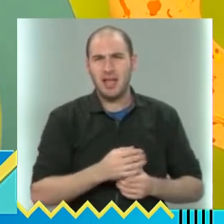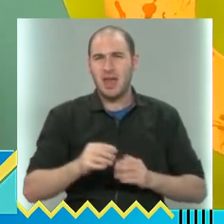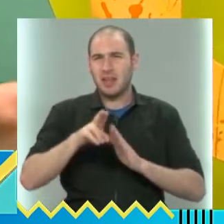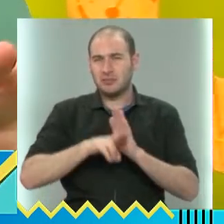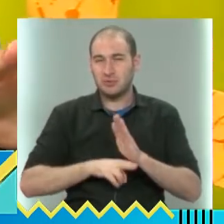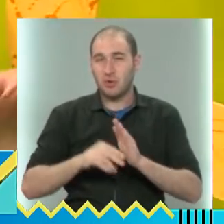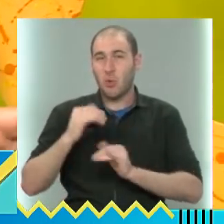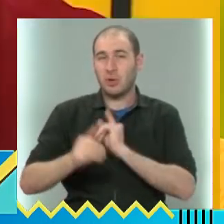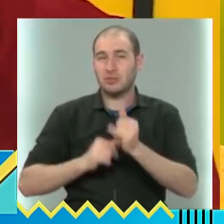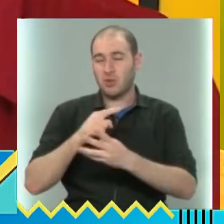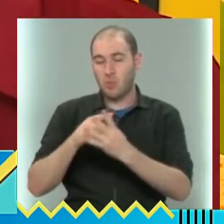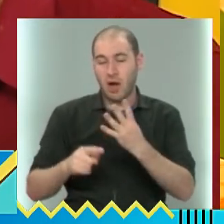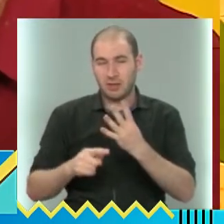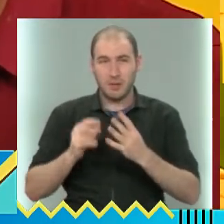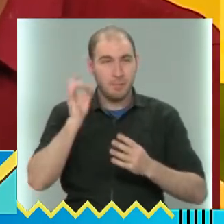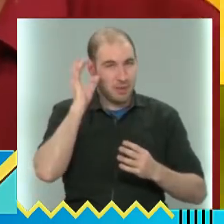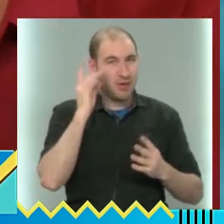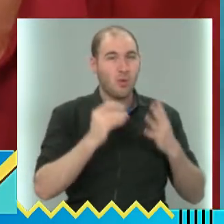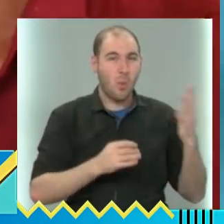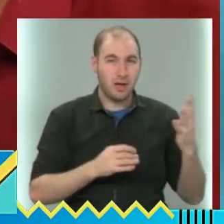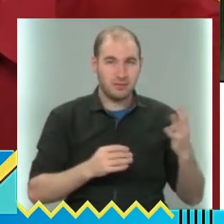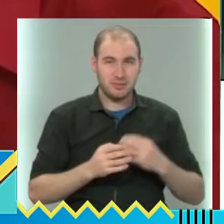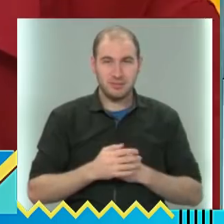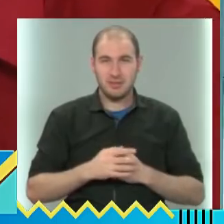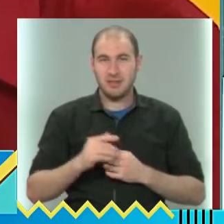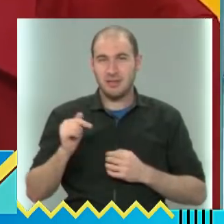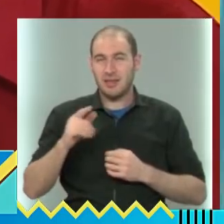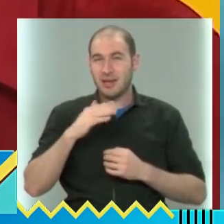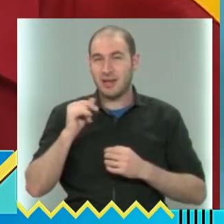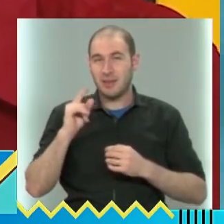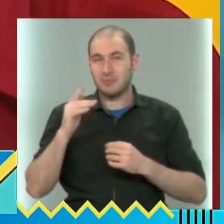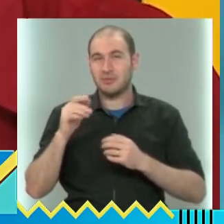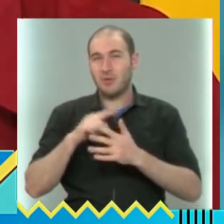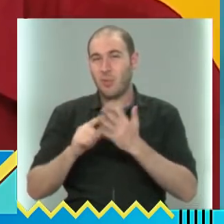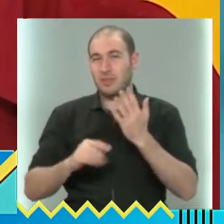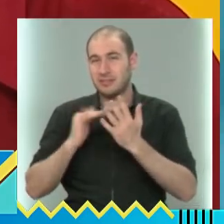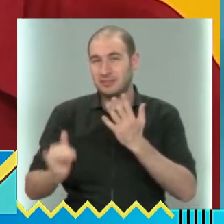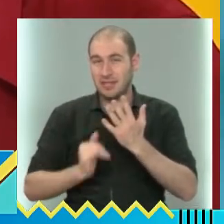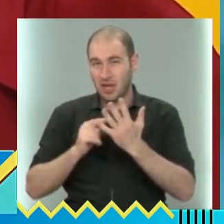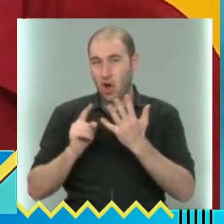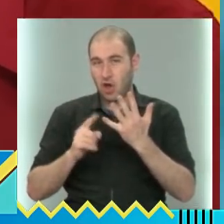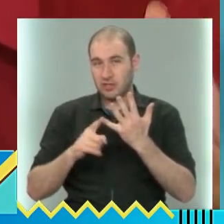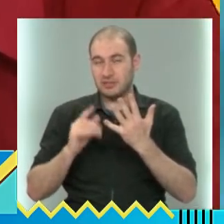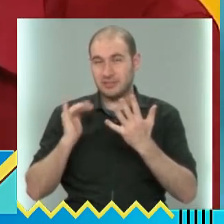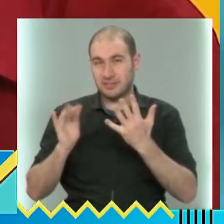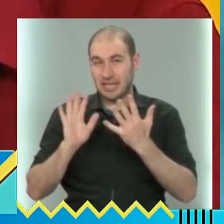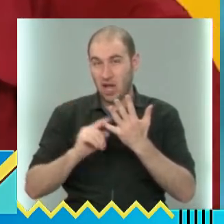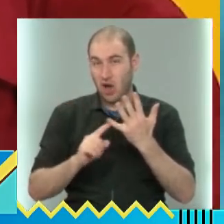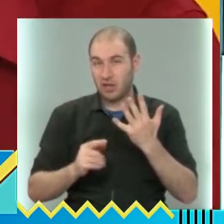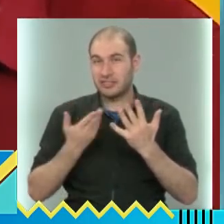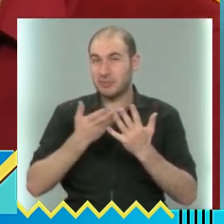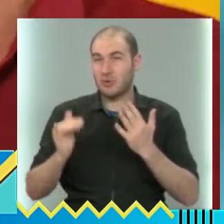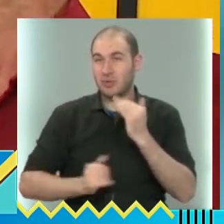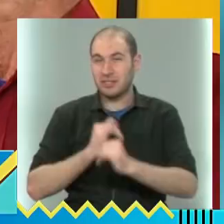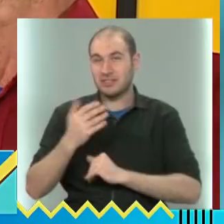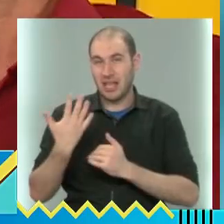resolución 813 habla de 4 pozos. Perdón, son 4. Halliburton dice 5. No, a ver. Halliburton, que fue prestador de servicios, dice